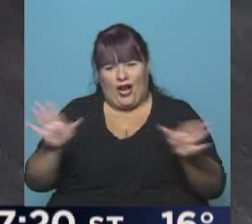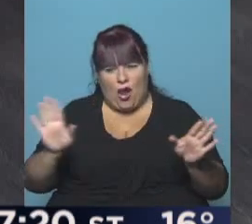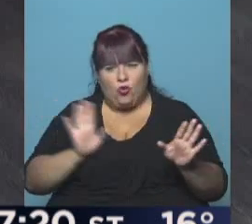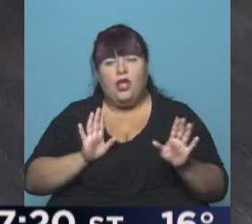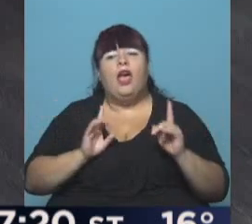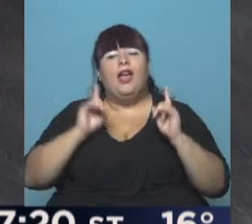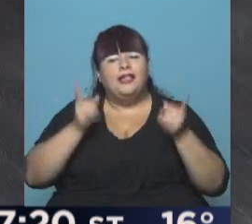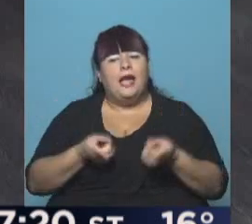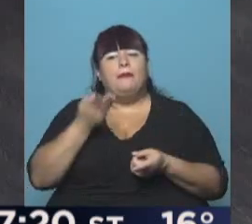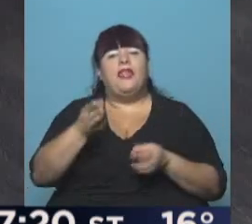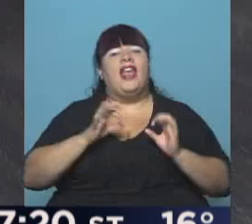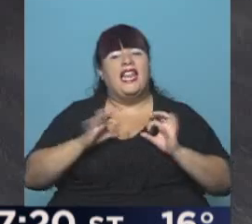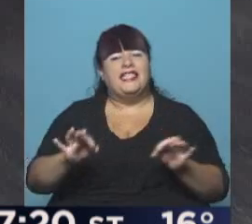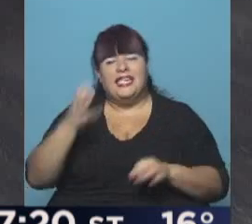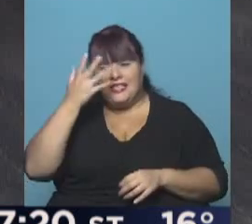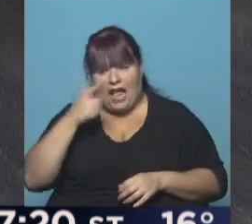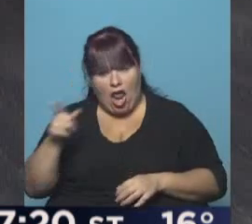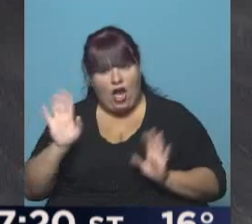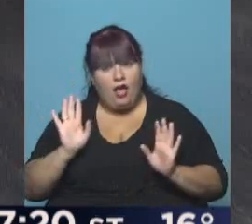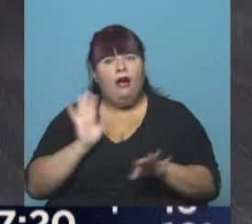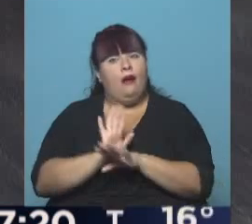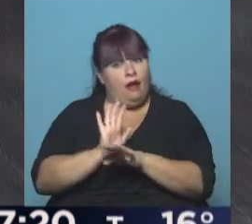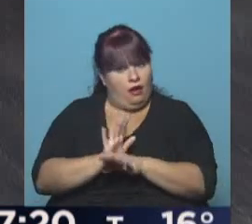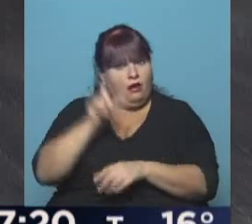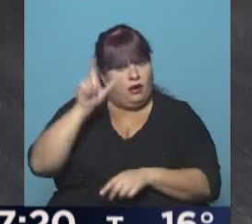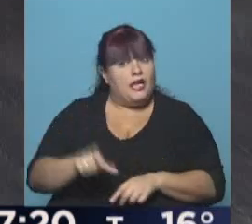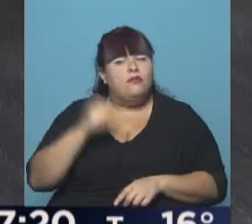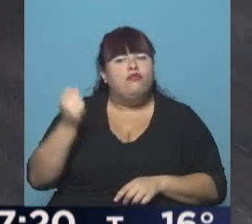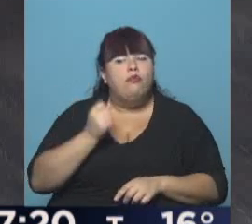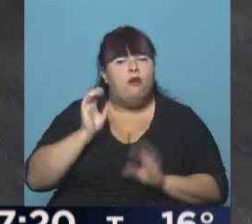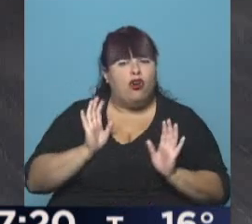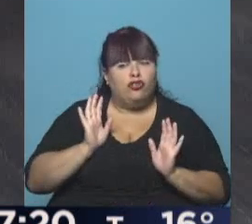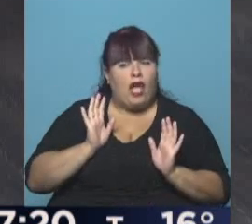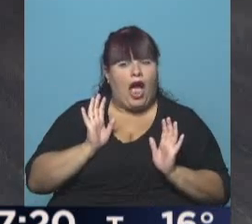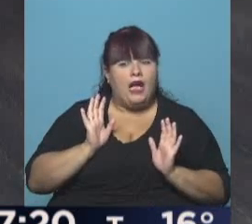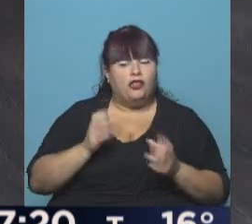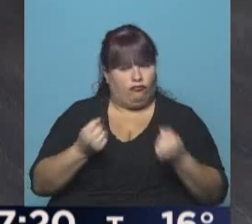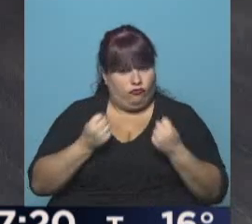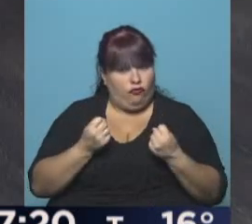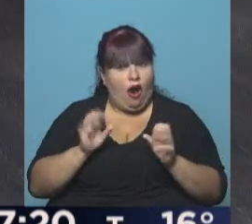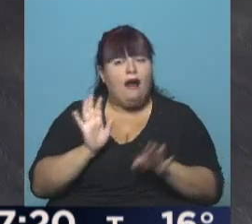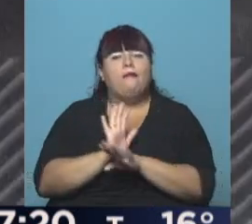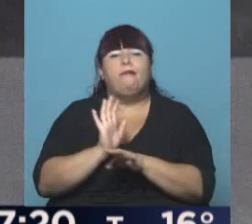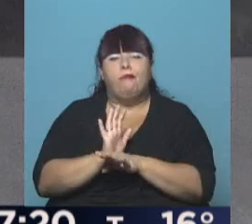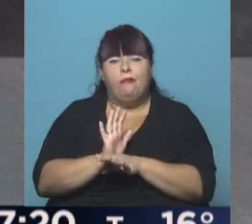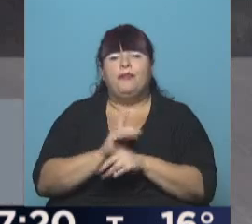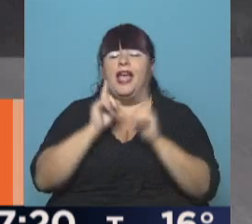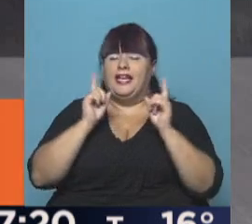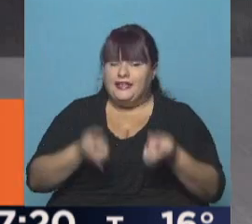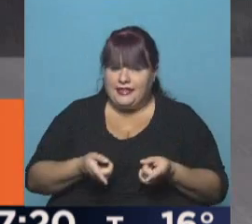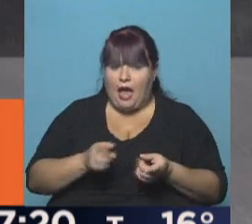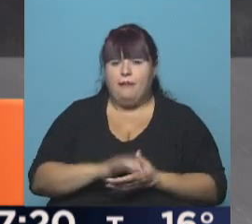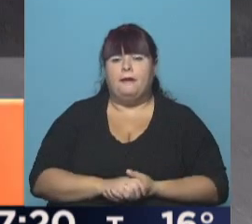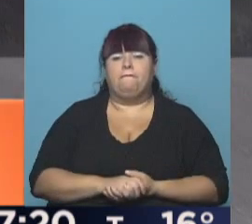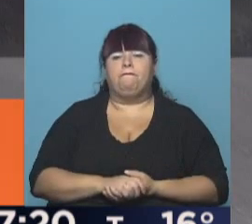Pero también se pidió una licencia en San Lorenzo de Almagro, digamos, hombre importante y con fortaleza. ¿Esto qué quiere decir? Que además